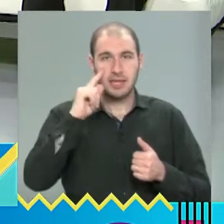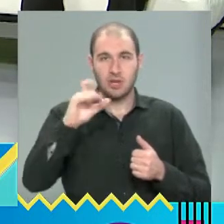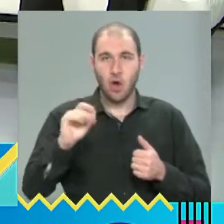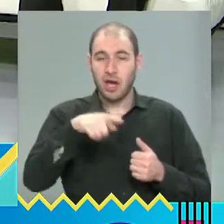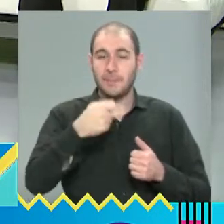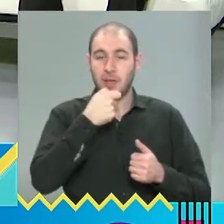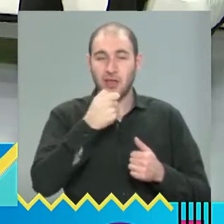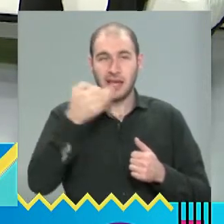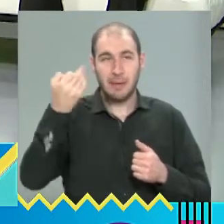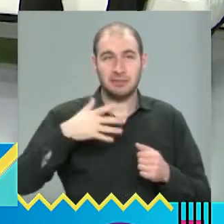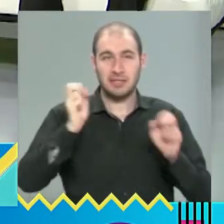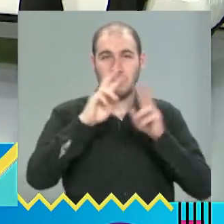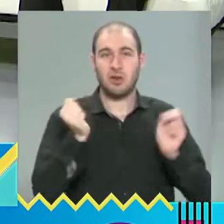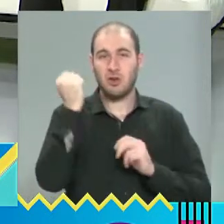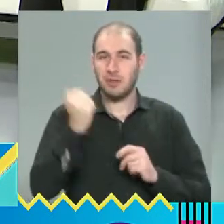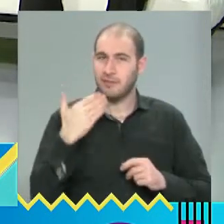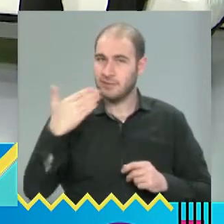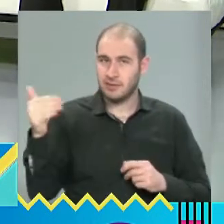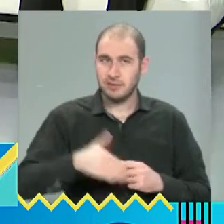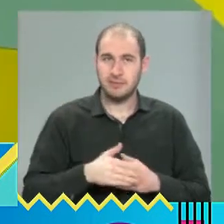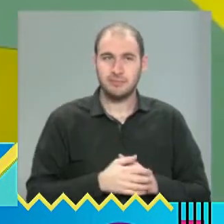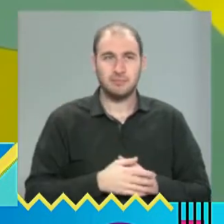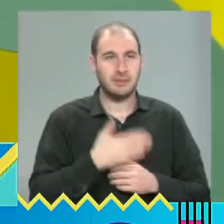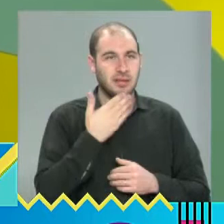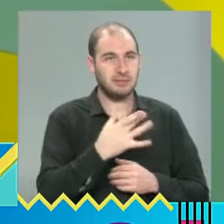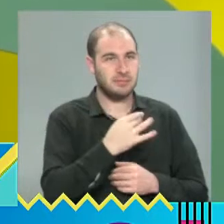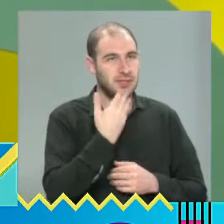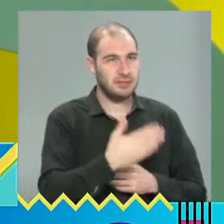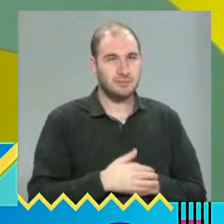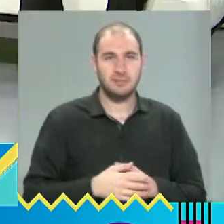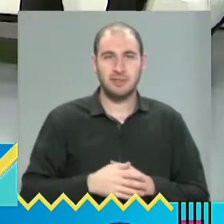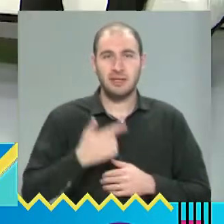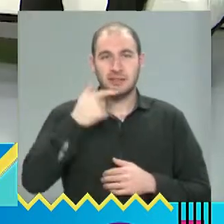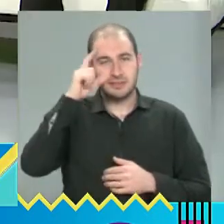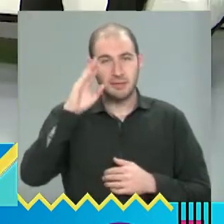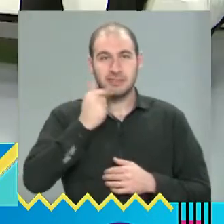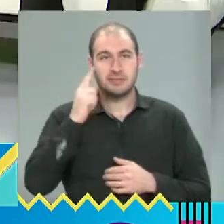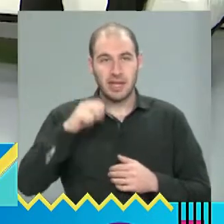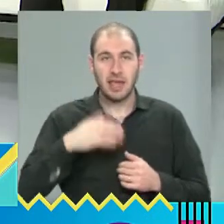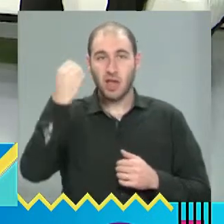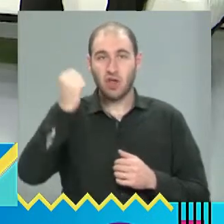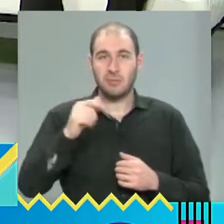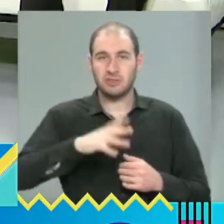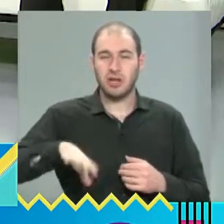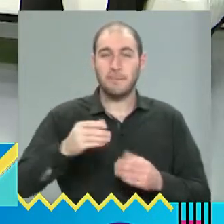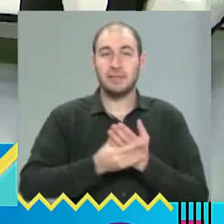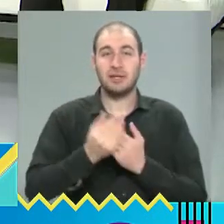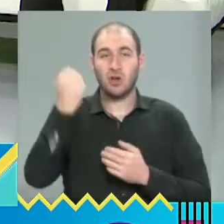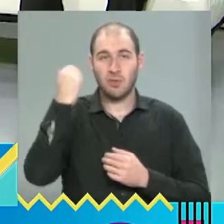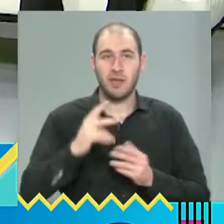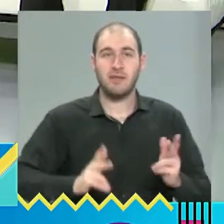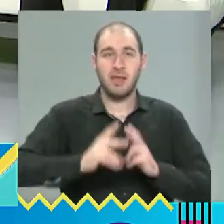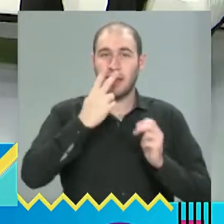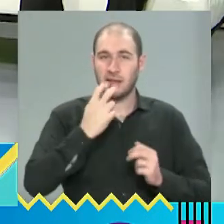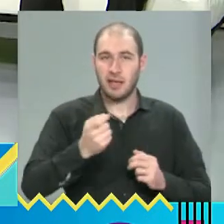es periodista especializado en economía. Muchísimas gracias, Federico, por estar acá. Gracias por la invitación. Sebastián Laza, economista asesor del Ministerio de Economía,